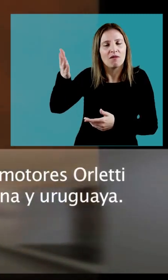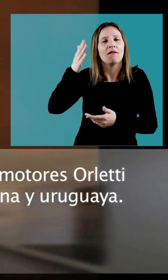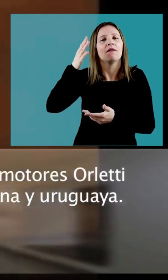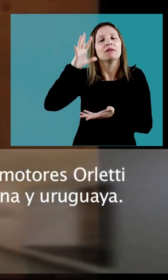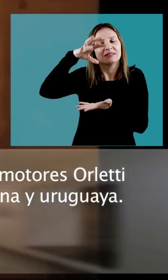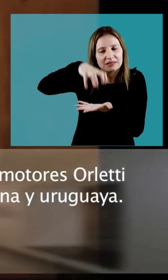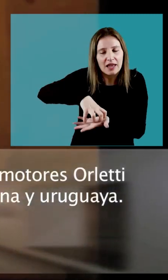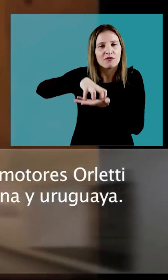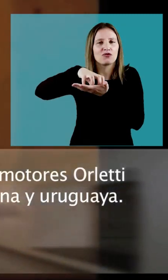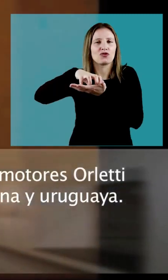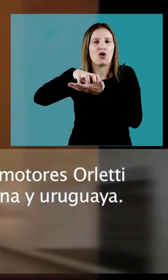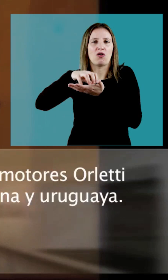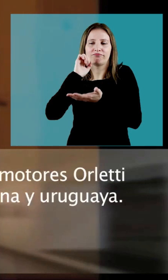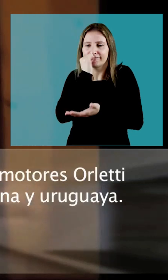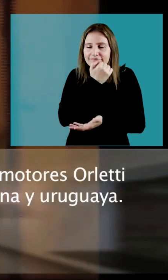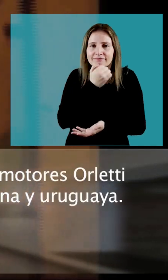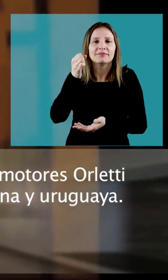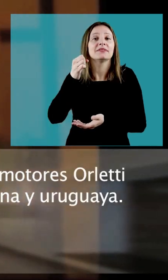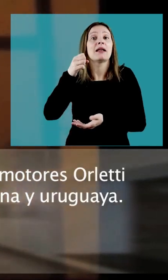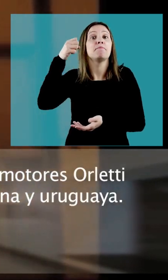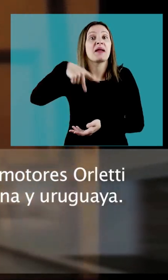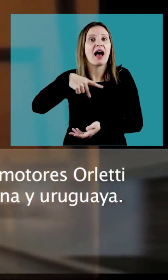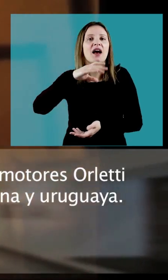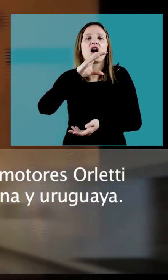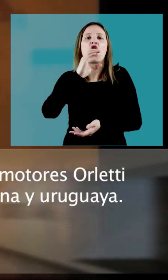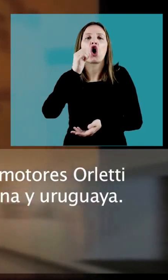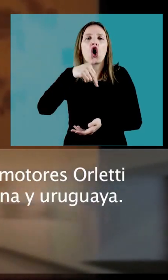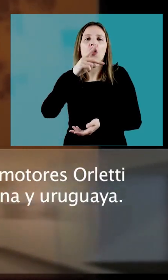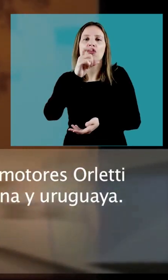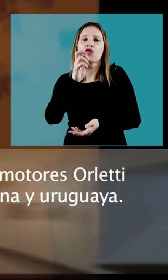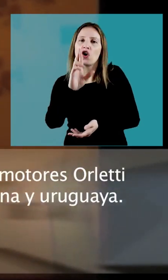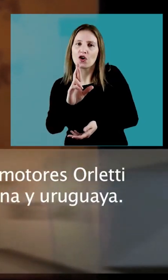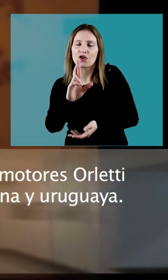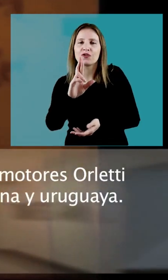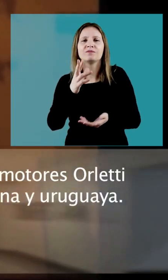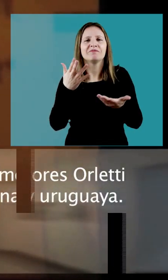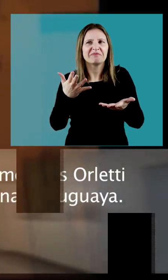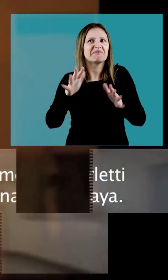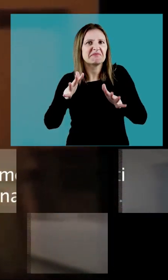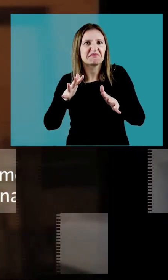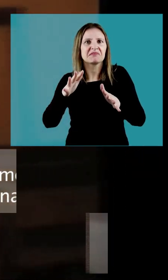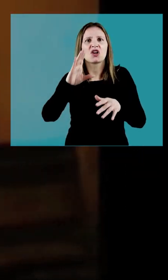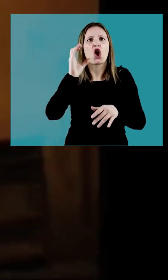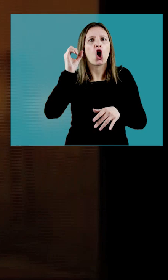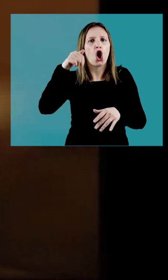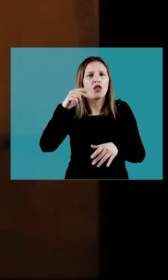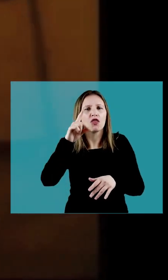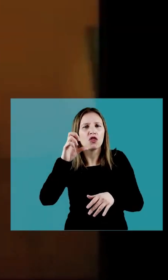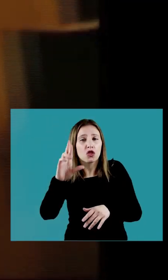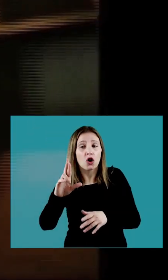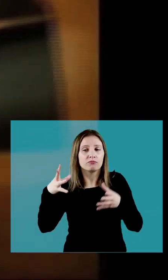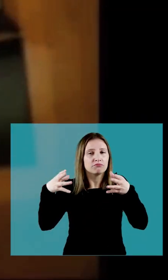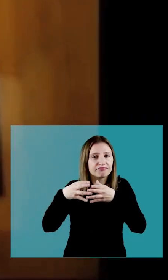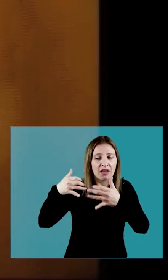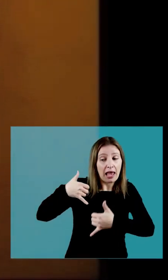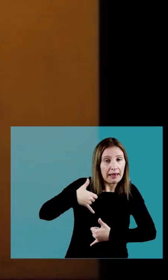centro clandestino del Plan Cóndor. El Plan Cóndor significó la coordinación de los ejércitos del